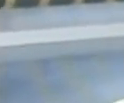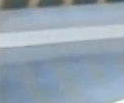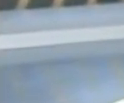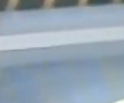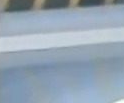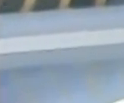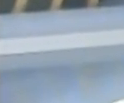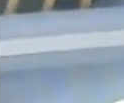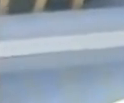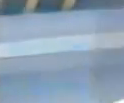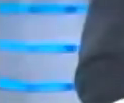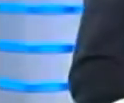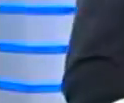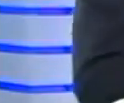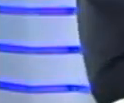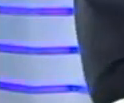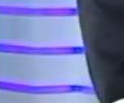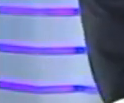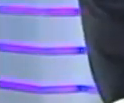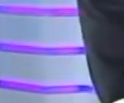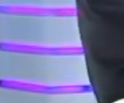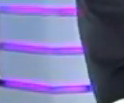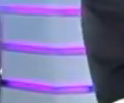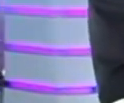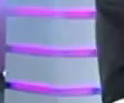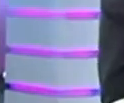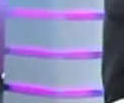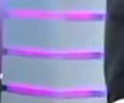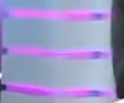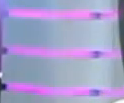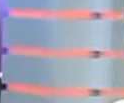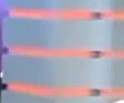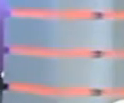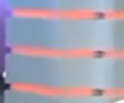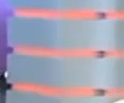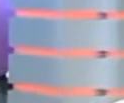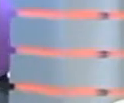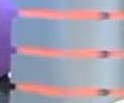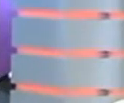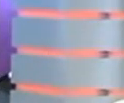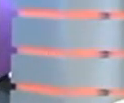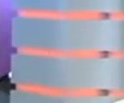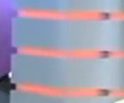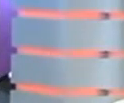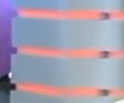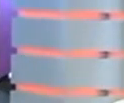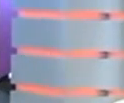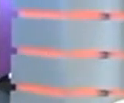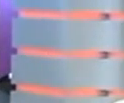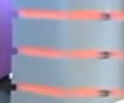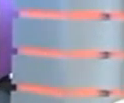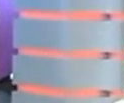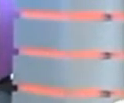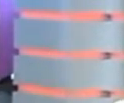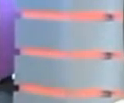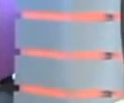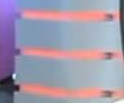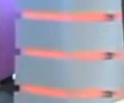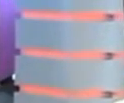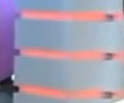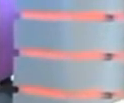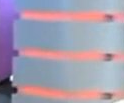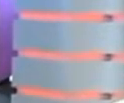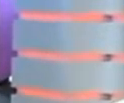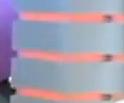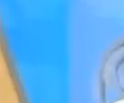Cuenta en la mañana, 9.9 la temperatura, está fresquita esta mañana de martes y con Mariano habíamos planteado más temprano tema inflación,